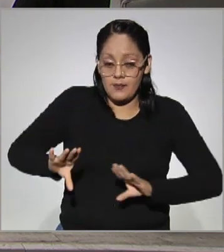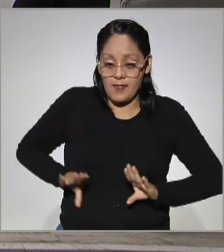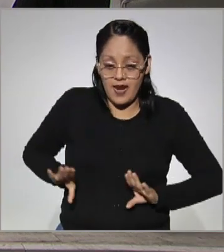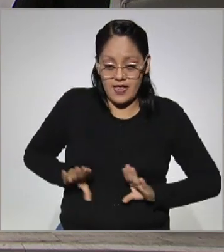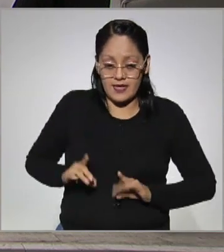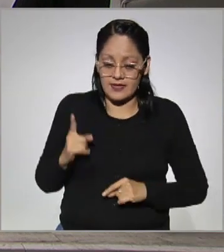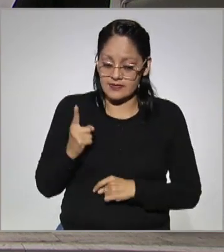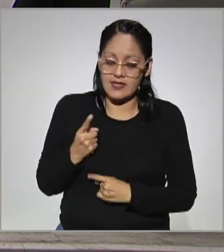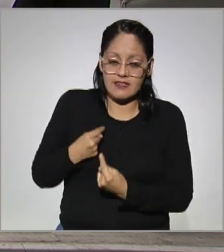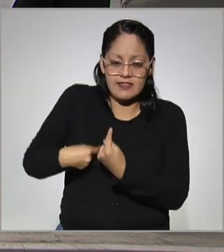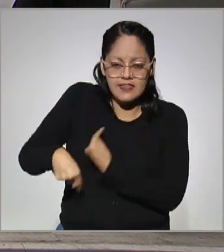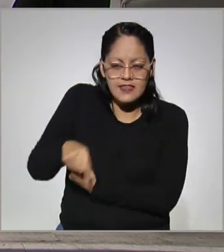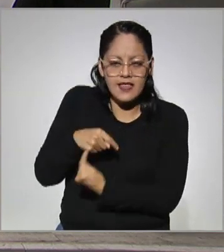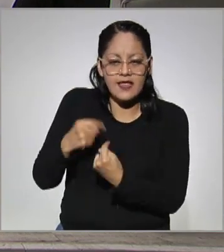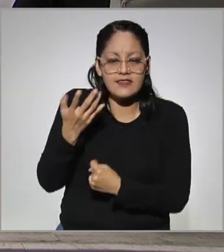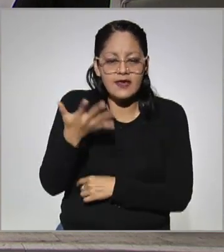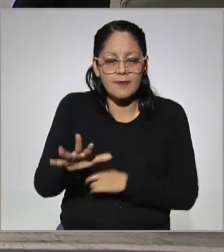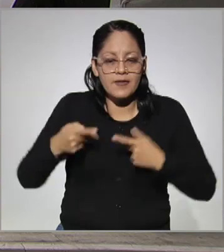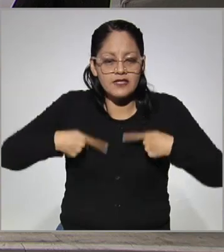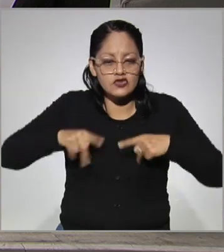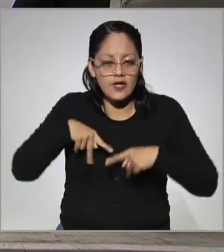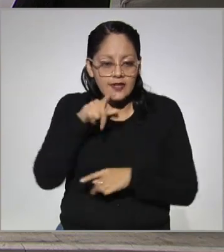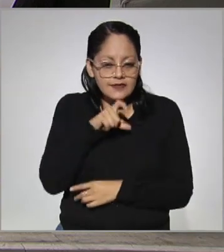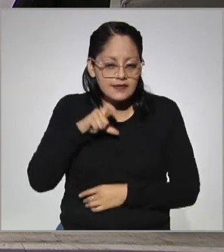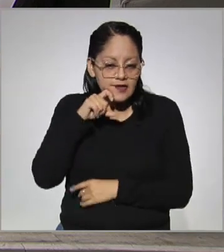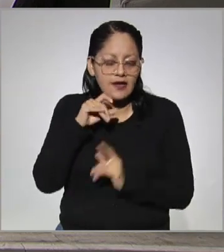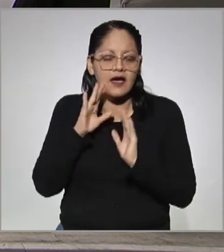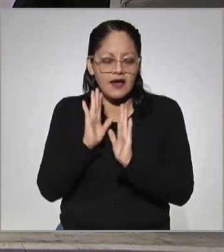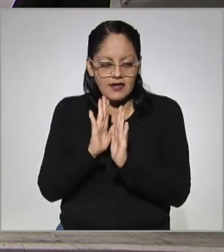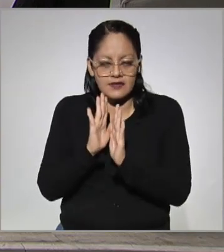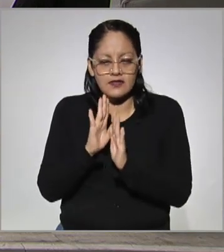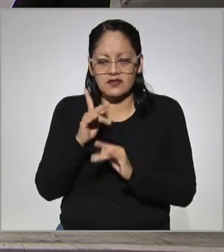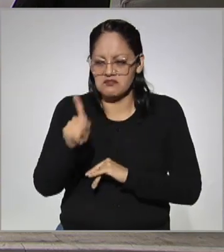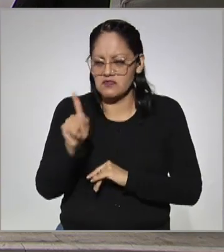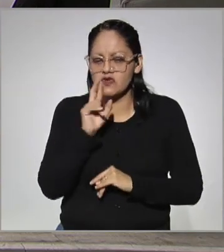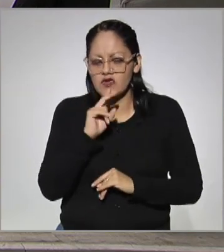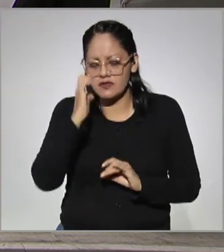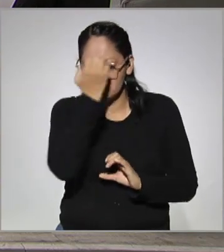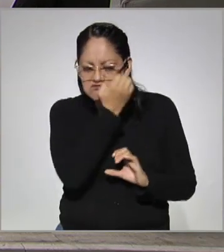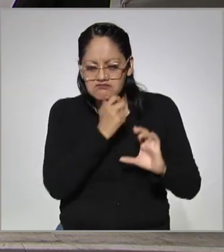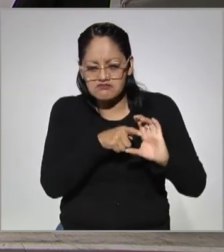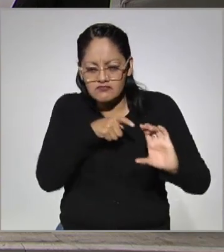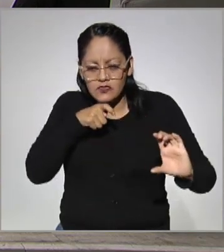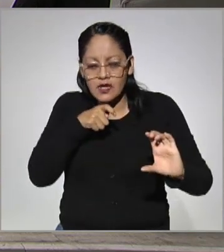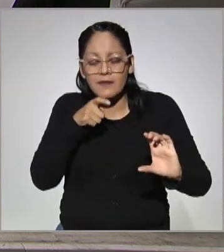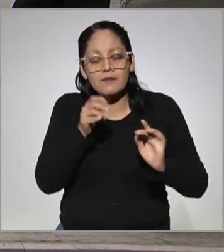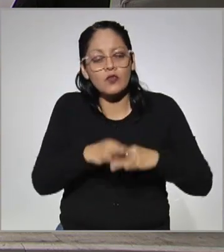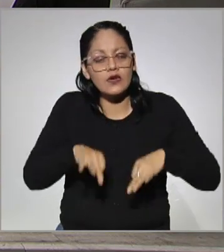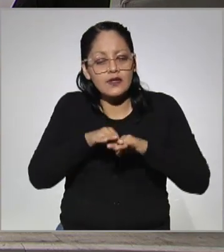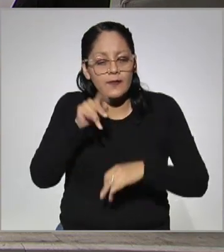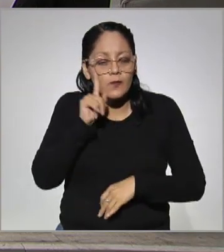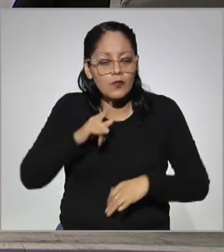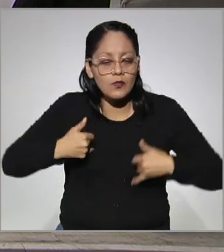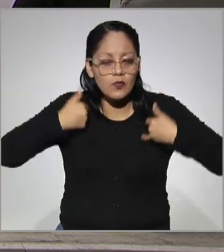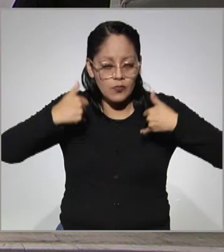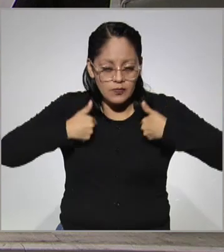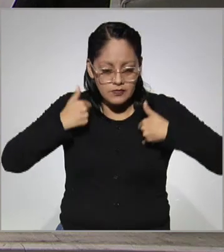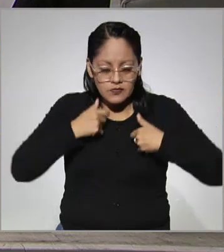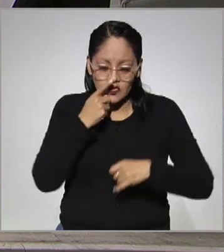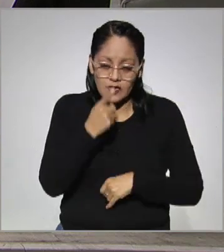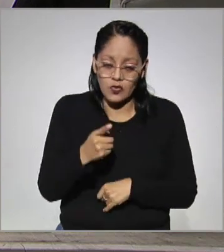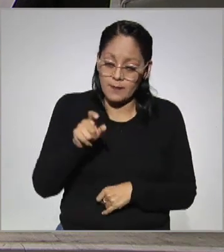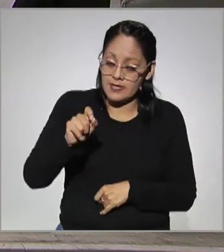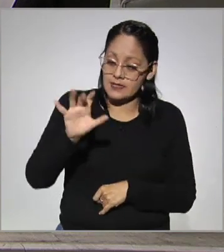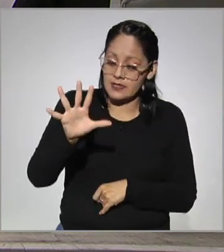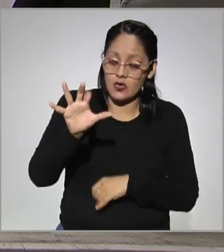sexuales, etcétera, pues no se le exime, ¿no? Una citología no le va a hacer daño. Lo que sí es muy importante que mujeres jóvenes, me refiero a menos